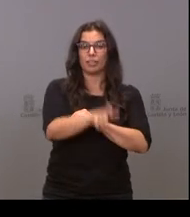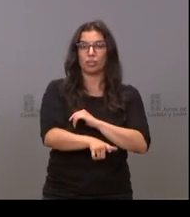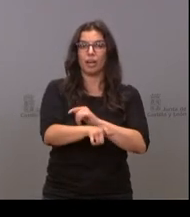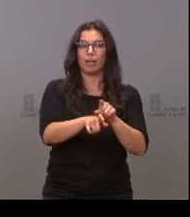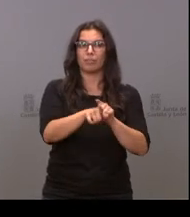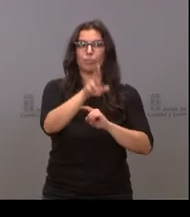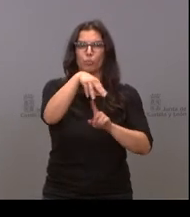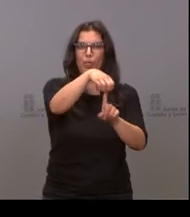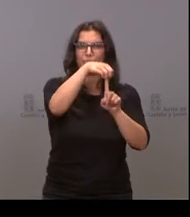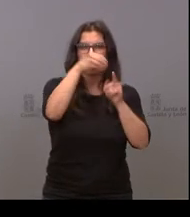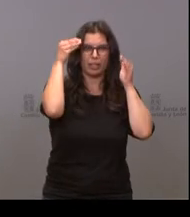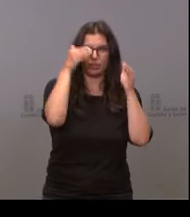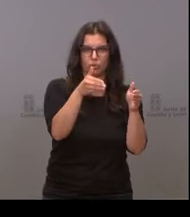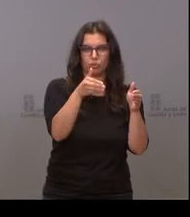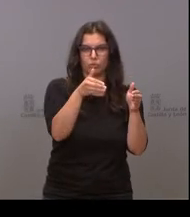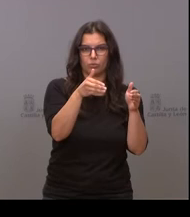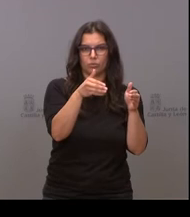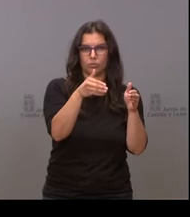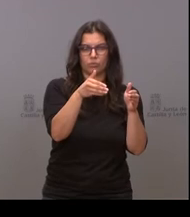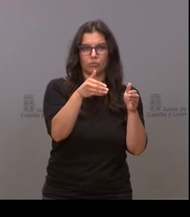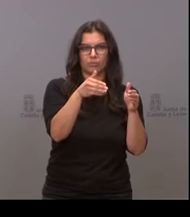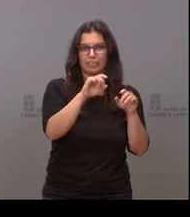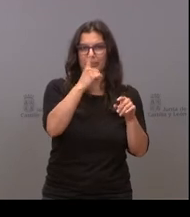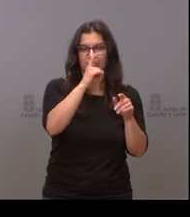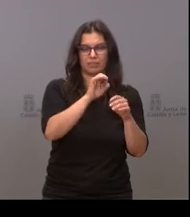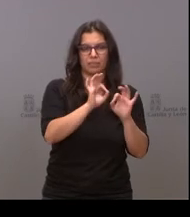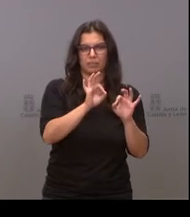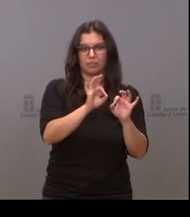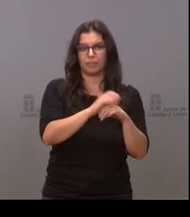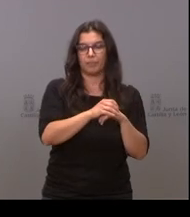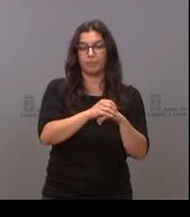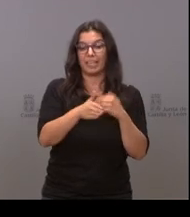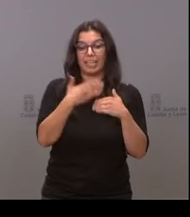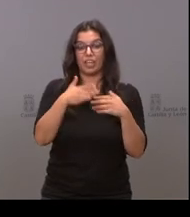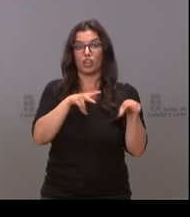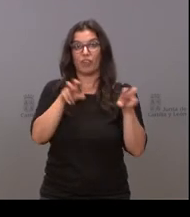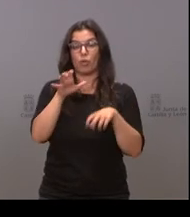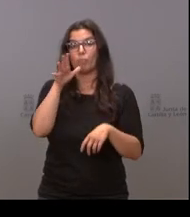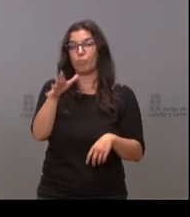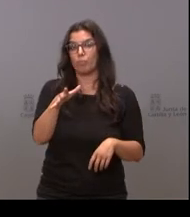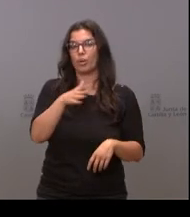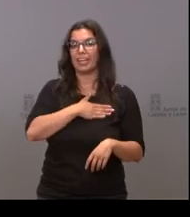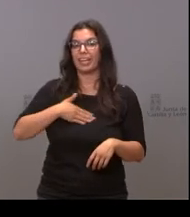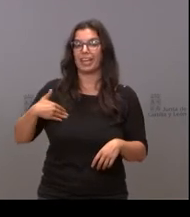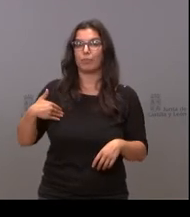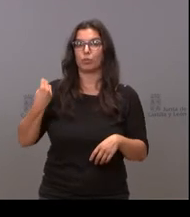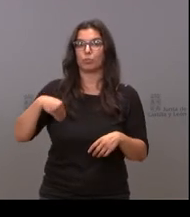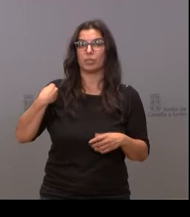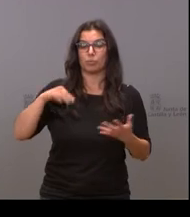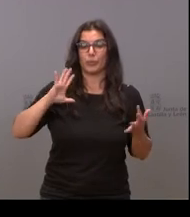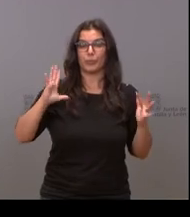en el centro de los servicios sociales innovador porque queremos hacer de esa transformación